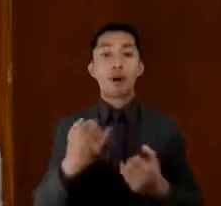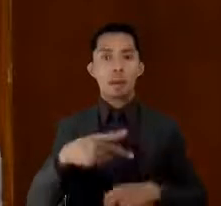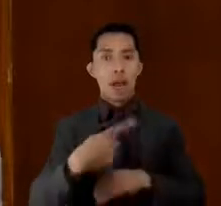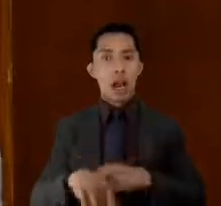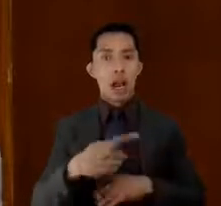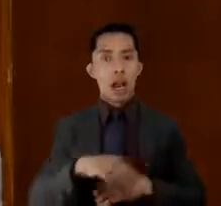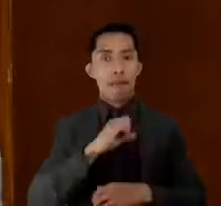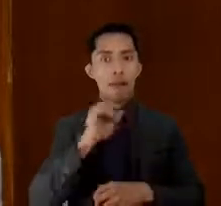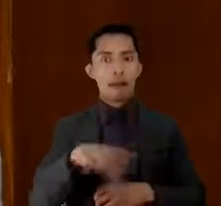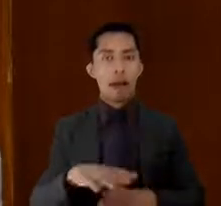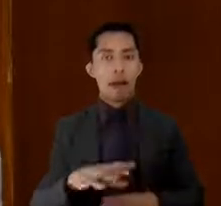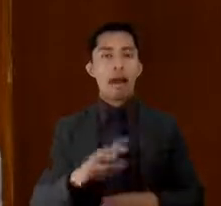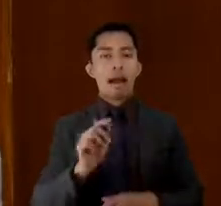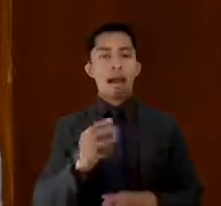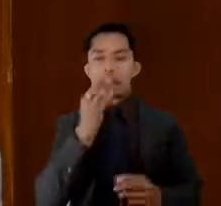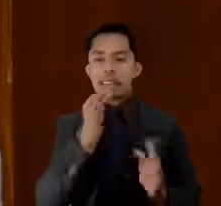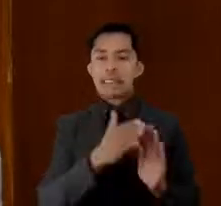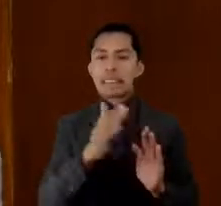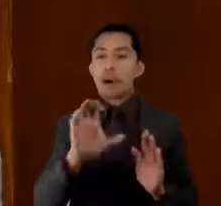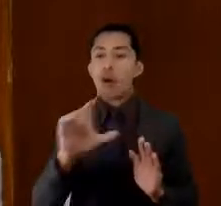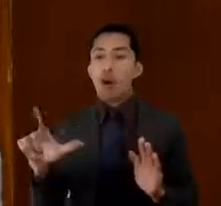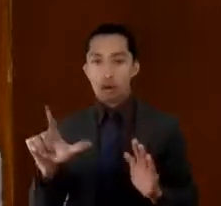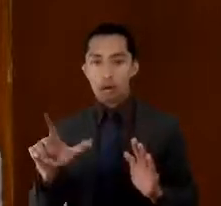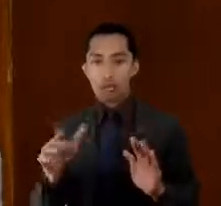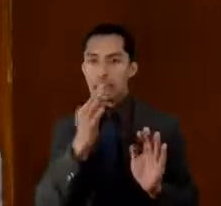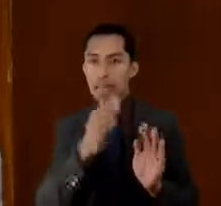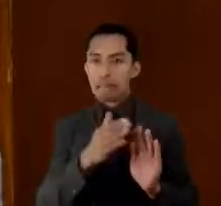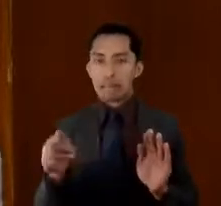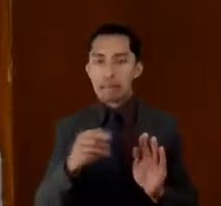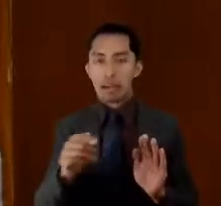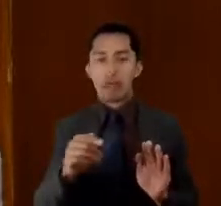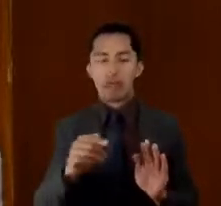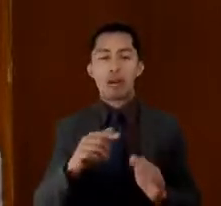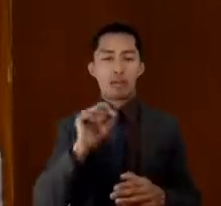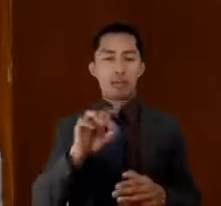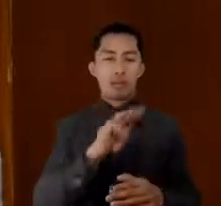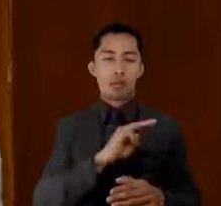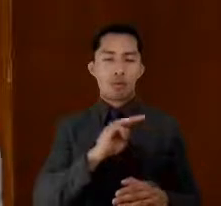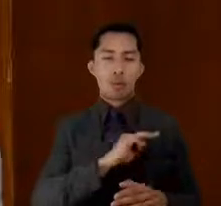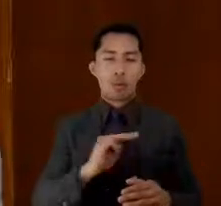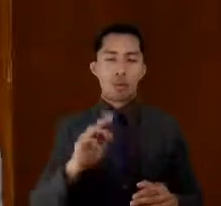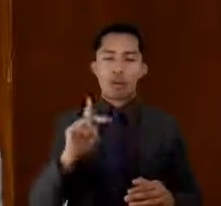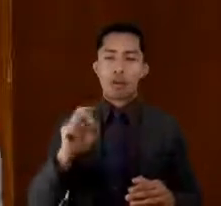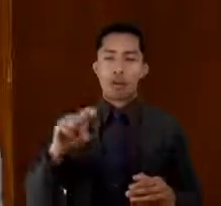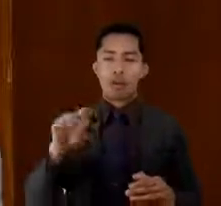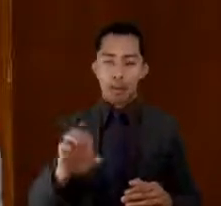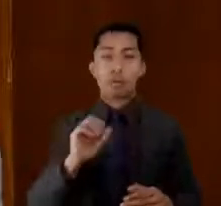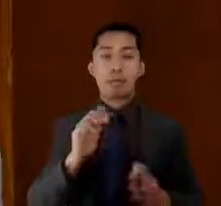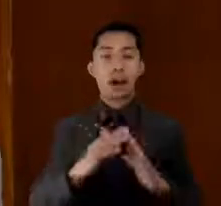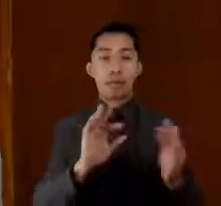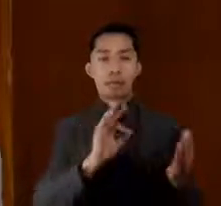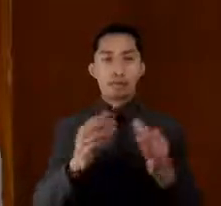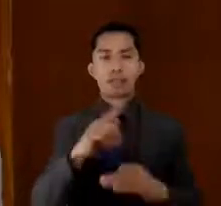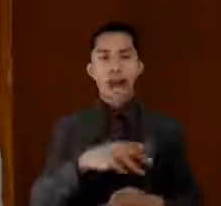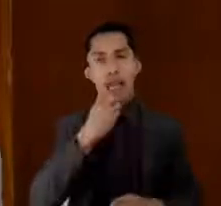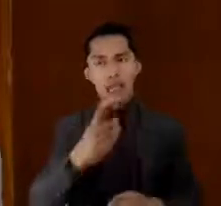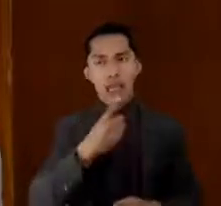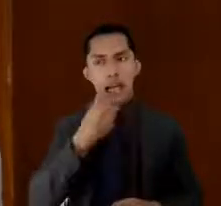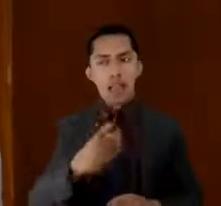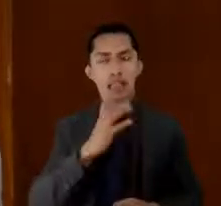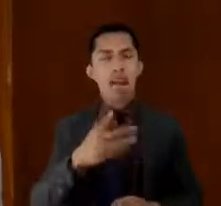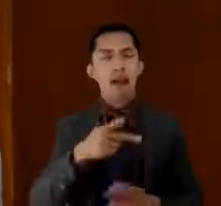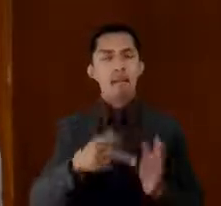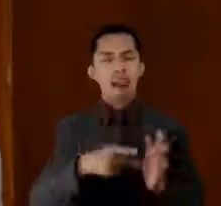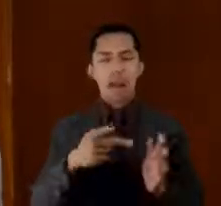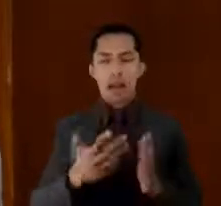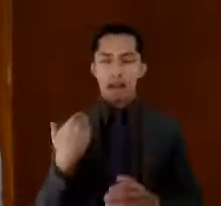arrojan apenas a unos pasos de las colonias ubicadas al poniente del municipio. Por su parte, los vecinos se han manifestado, como en